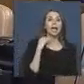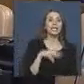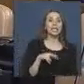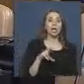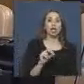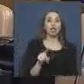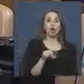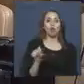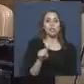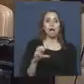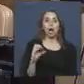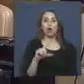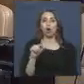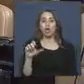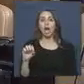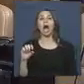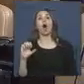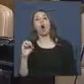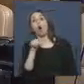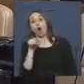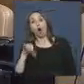Joaquín falleció después que su madre,